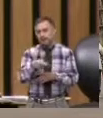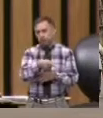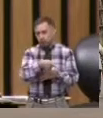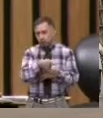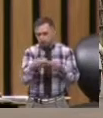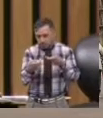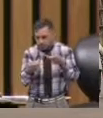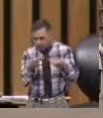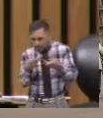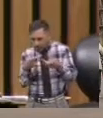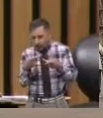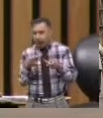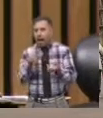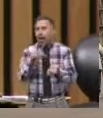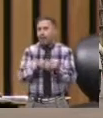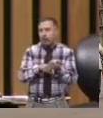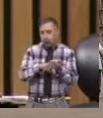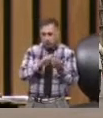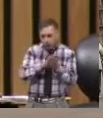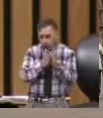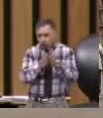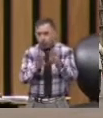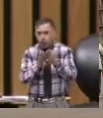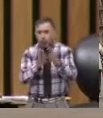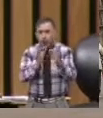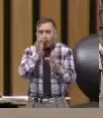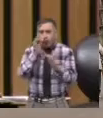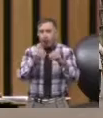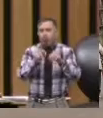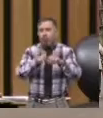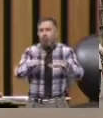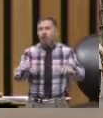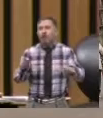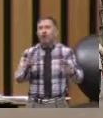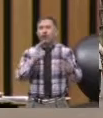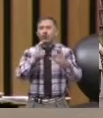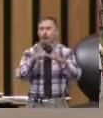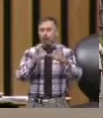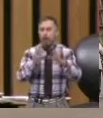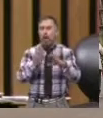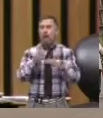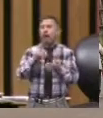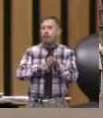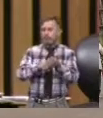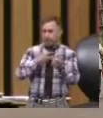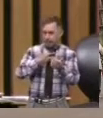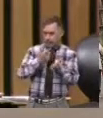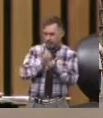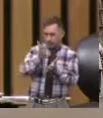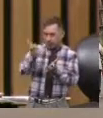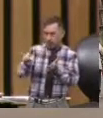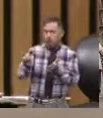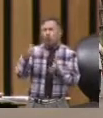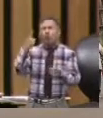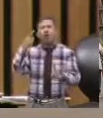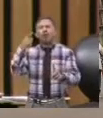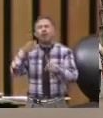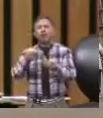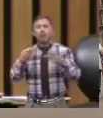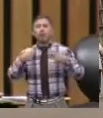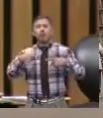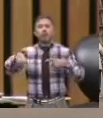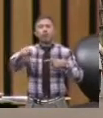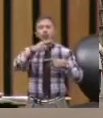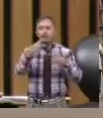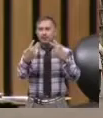de comunicación o propagandística pagada cuya finalidad fue influir en los electores. En el expediente